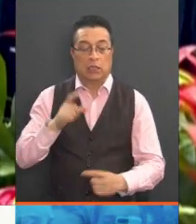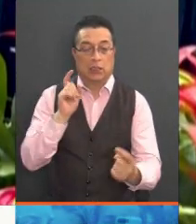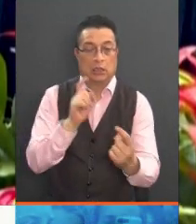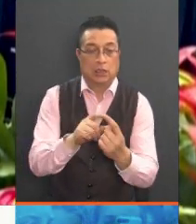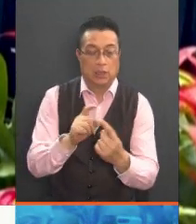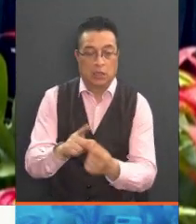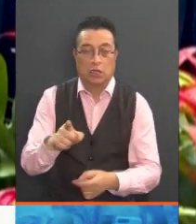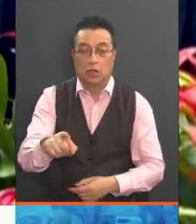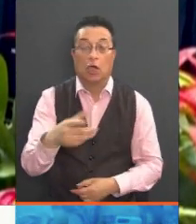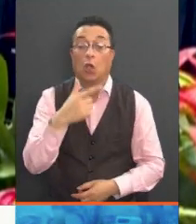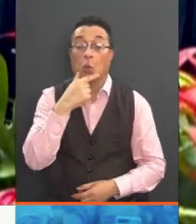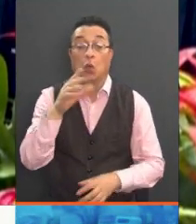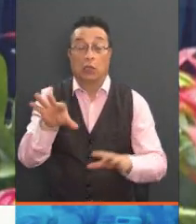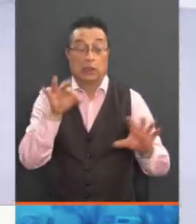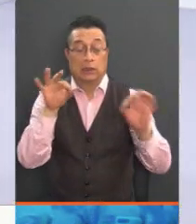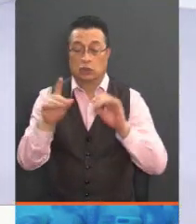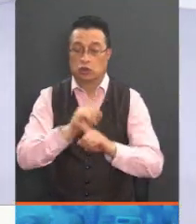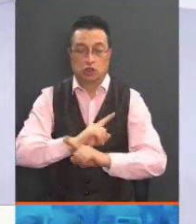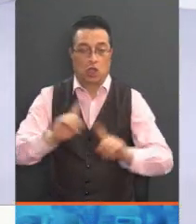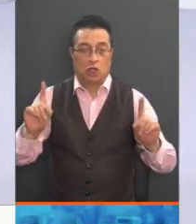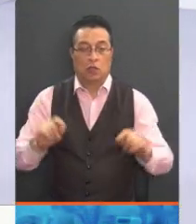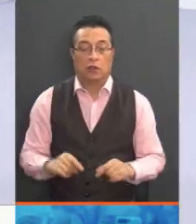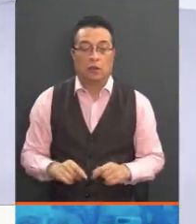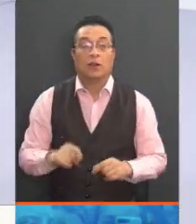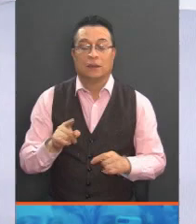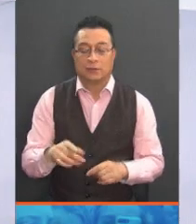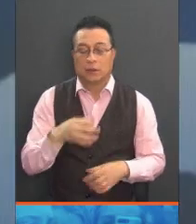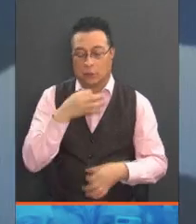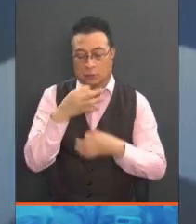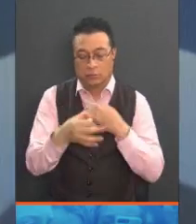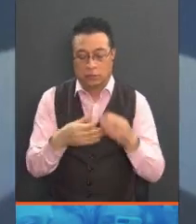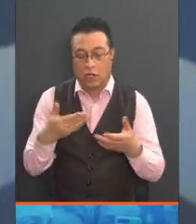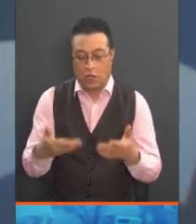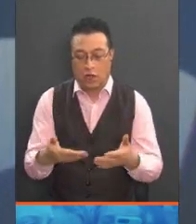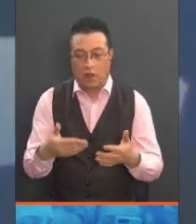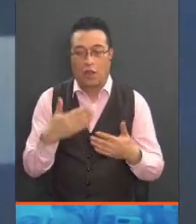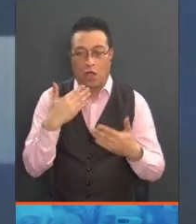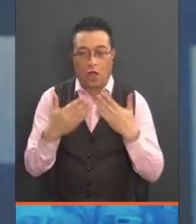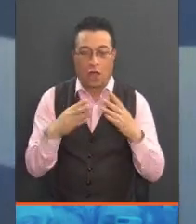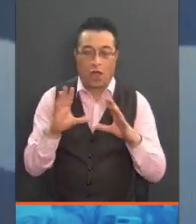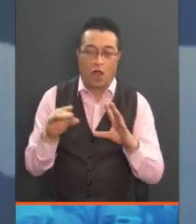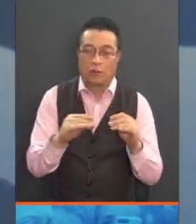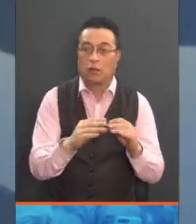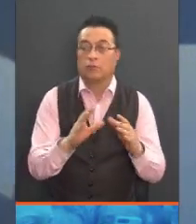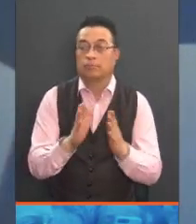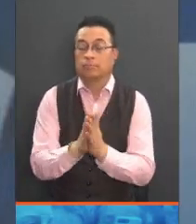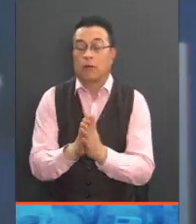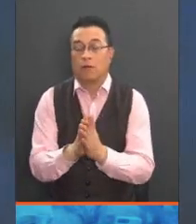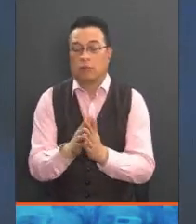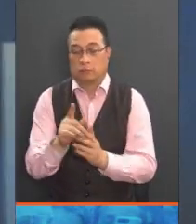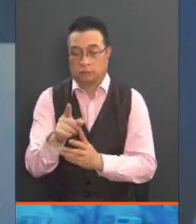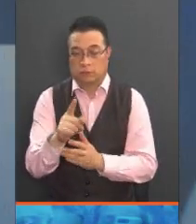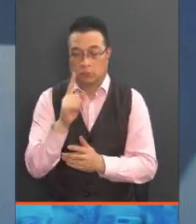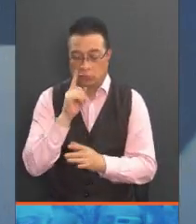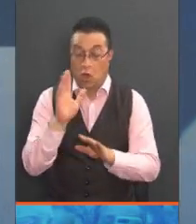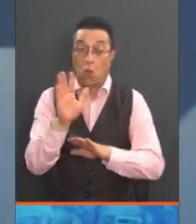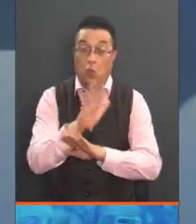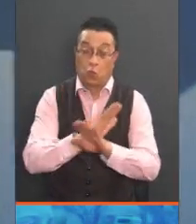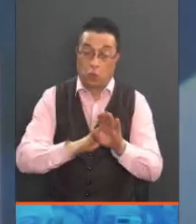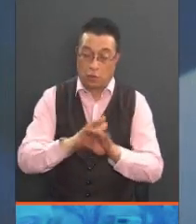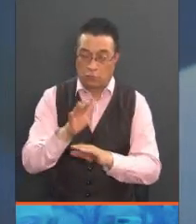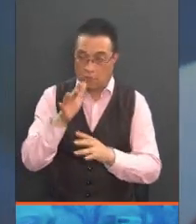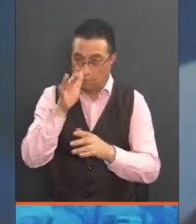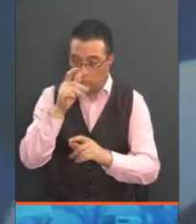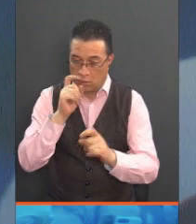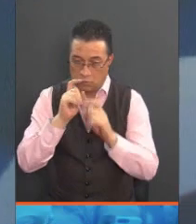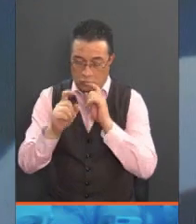ocurra. Eso tenía para contarles hoy en nuestro comentario central. Por favor, póngale cuidado al bullying.